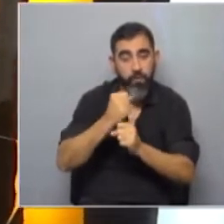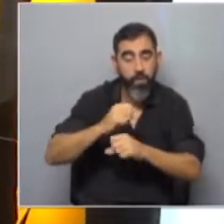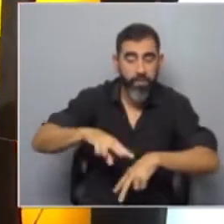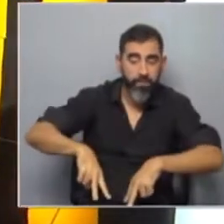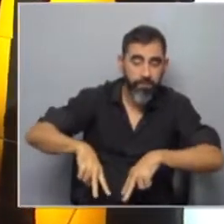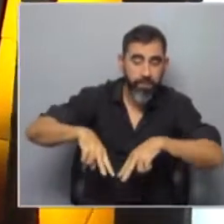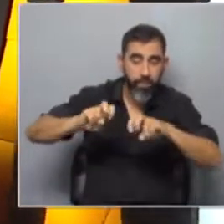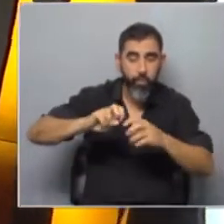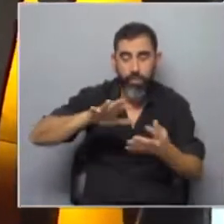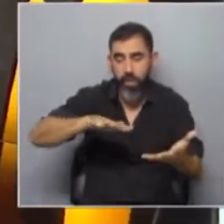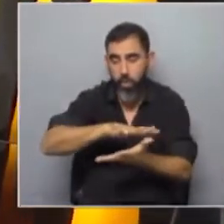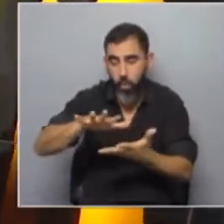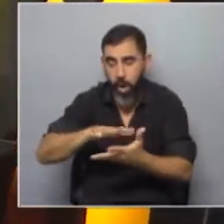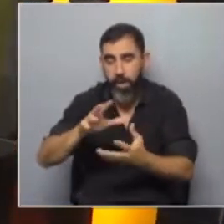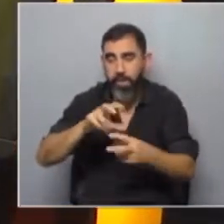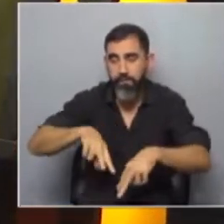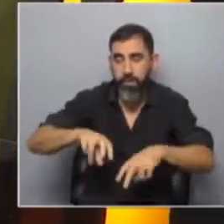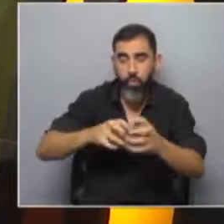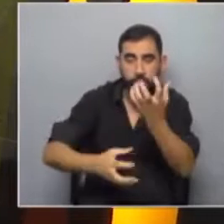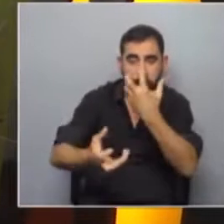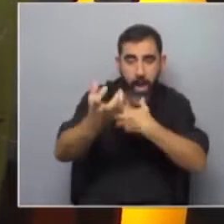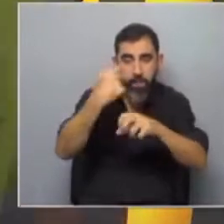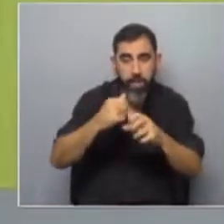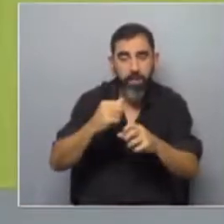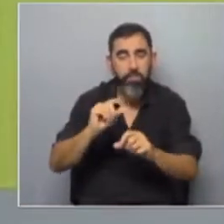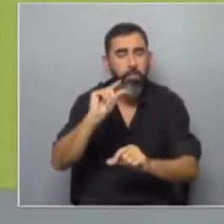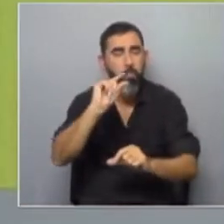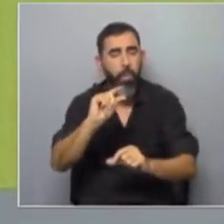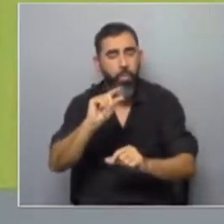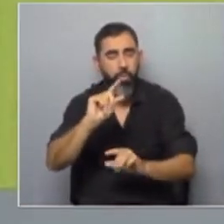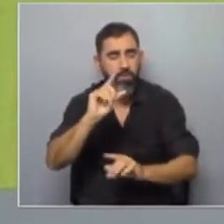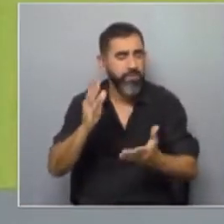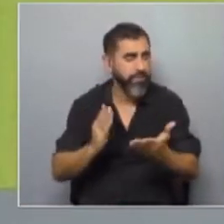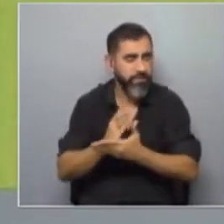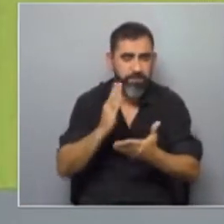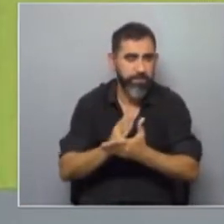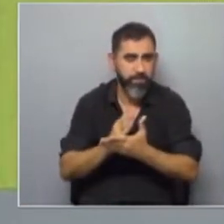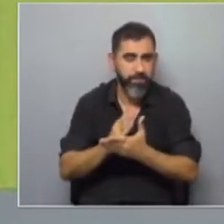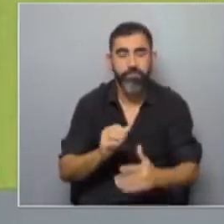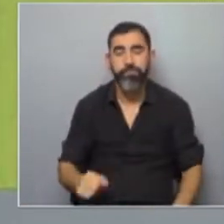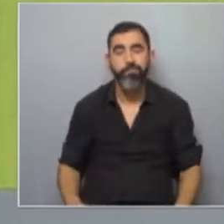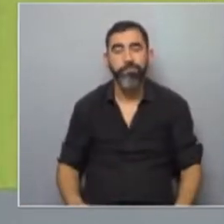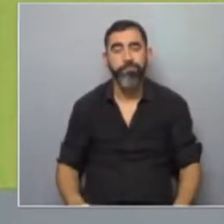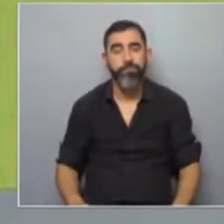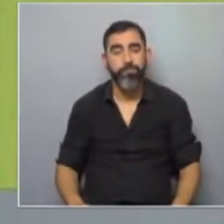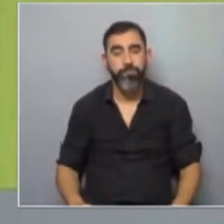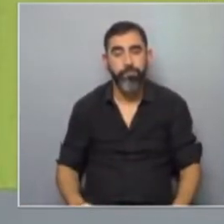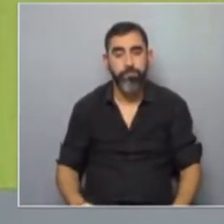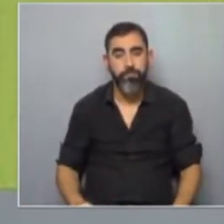que es que hay mucha cosa por hacer todavía. En Uruguay todavía podés jugar a ser un naturalista del siglo XVIII y encontrar una nueva especie